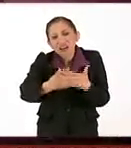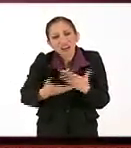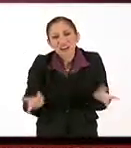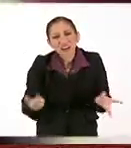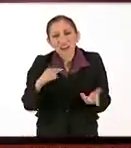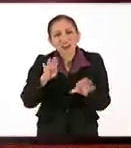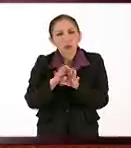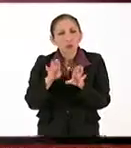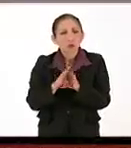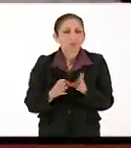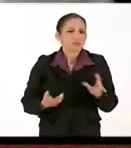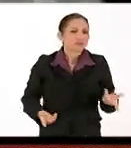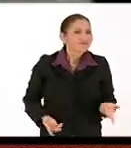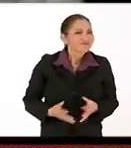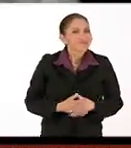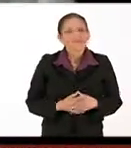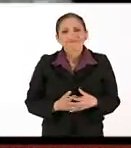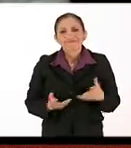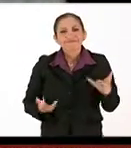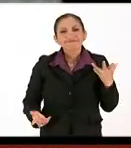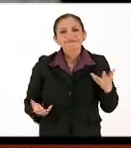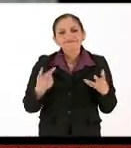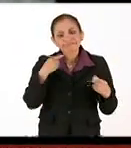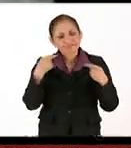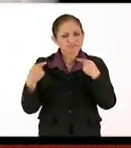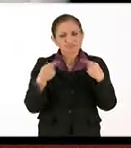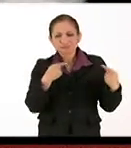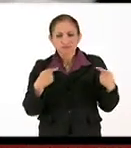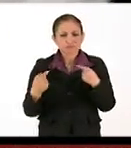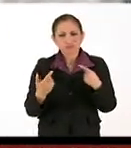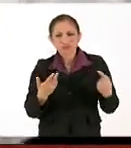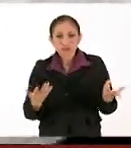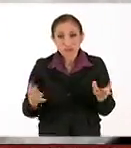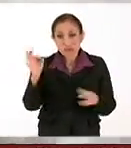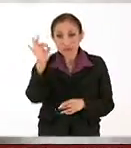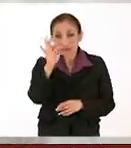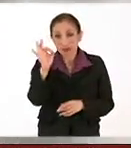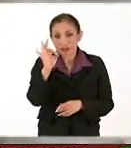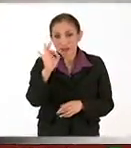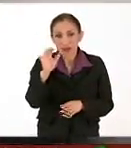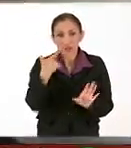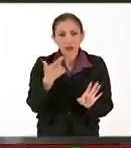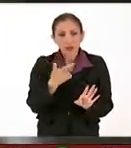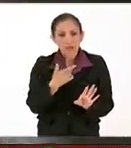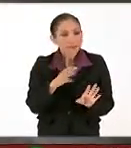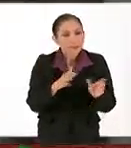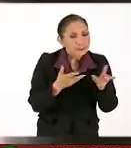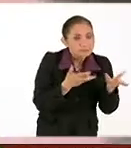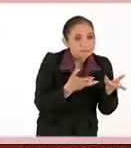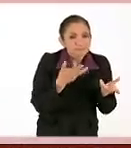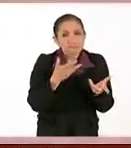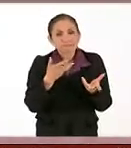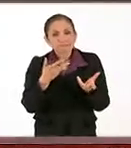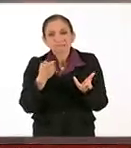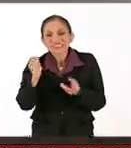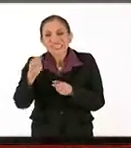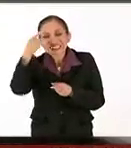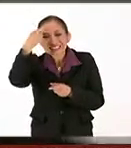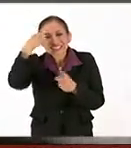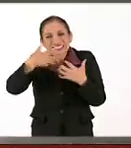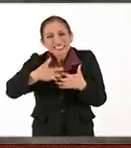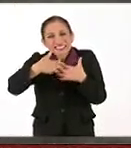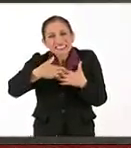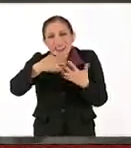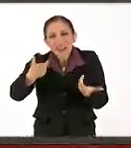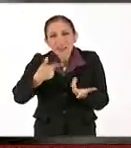ahí está como la discusión y probablemente hasta el apasionamiento sobre lo que es el cerebro y lo